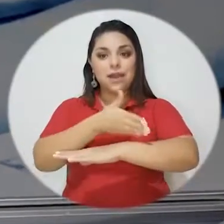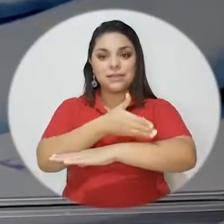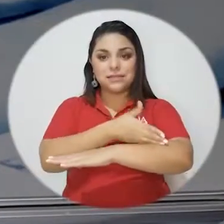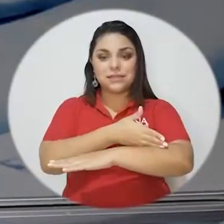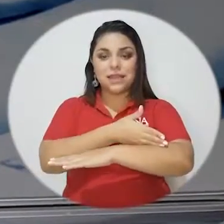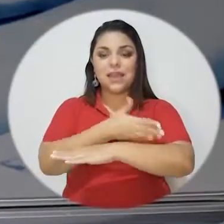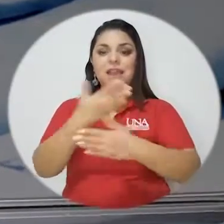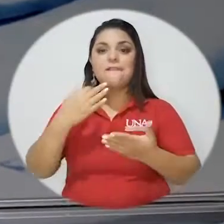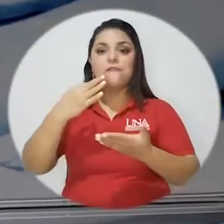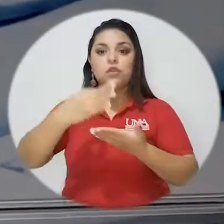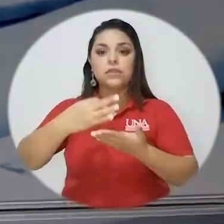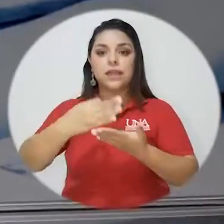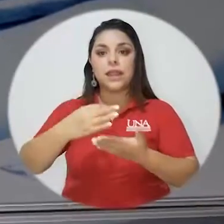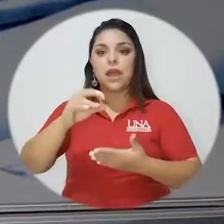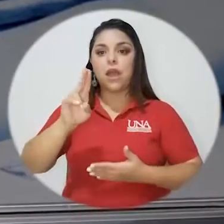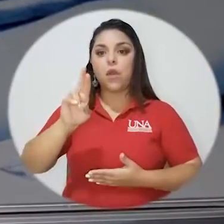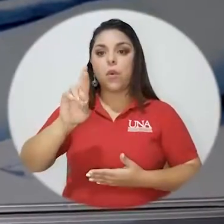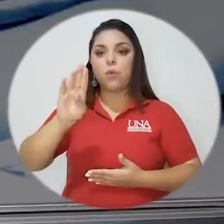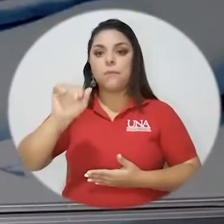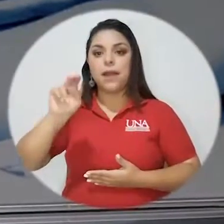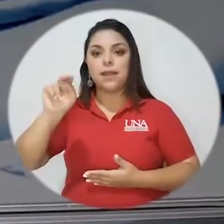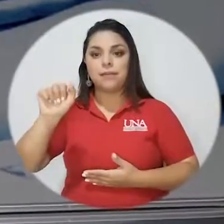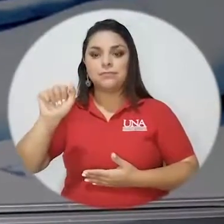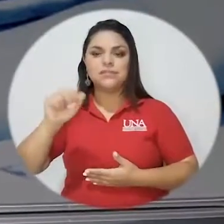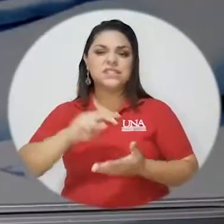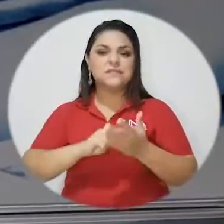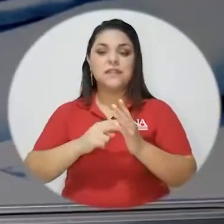frontera urbana. O sea, ahora construimos en cualquier parte.